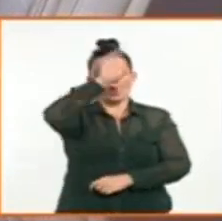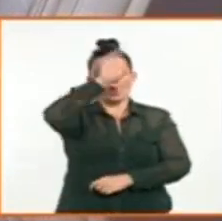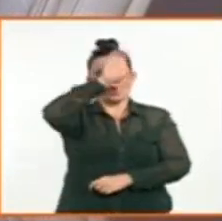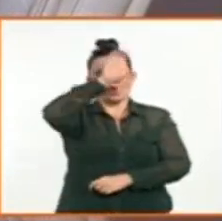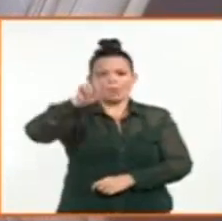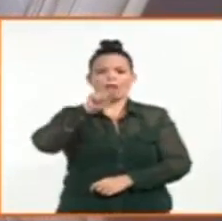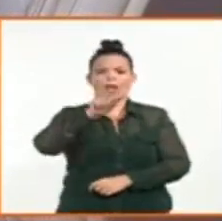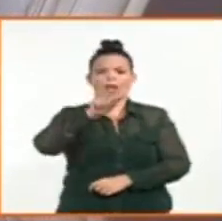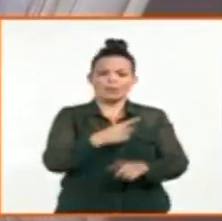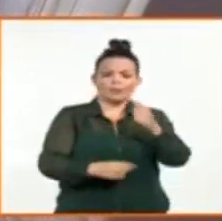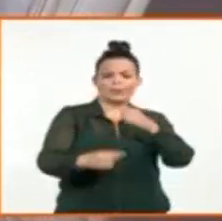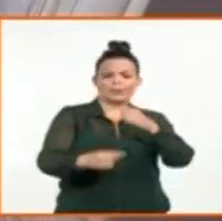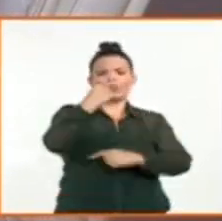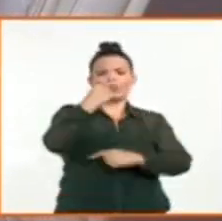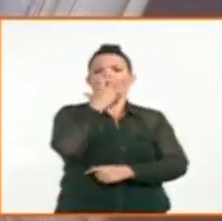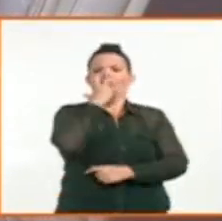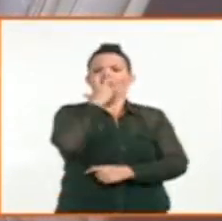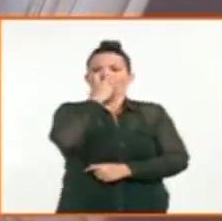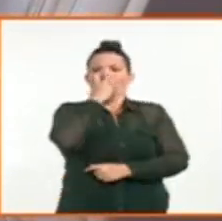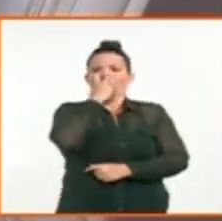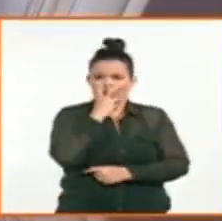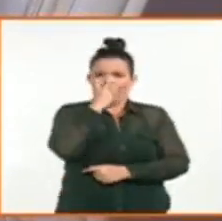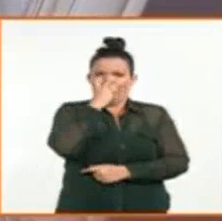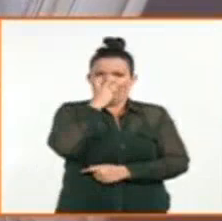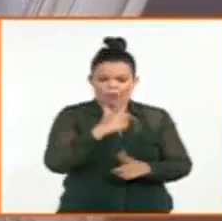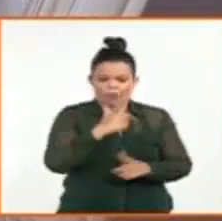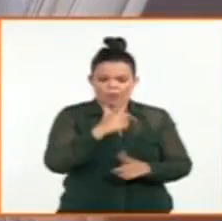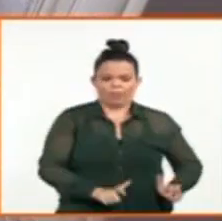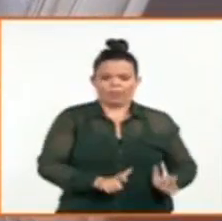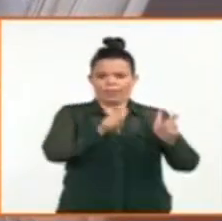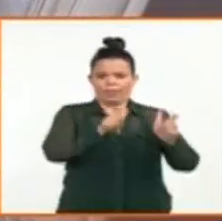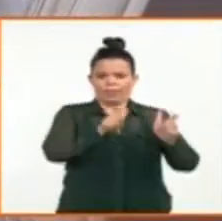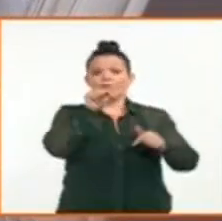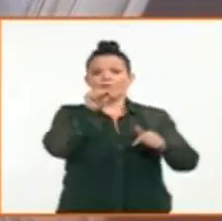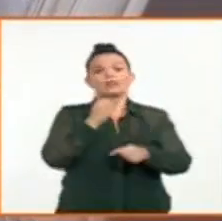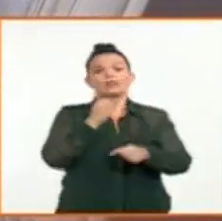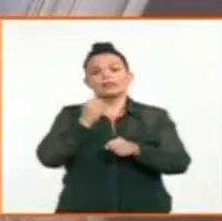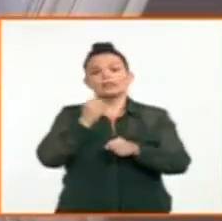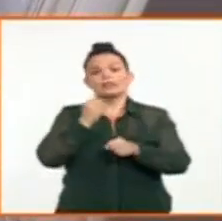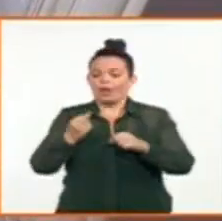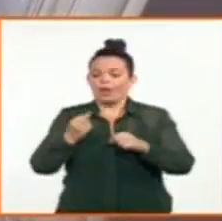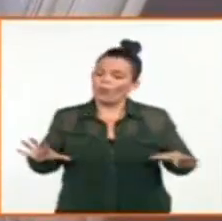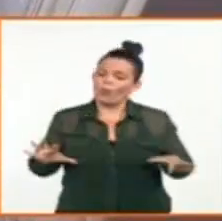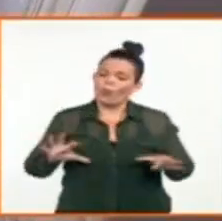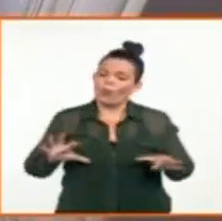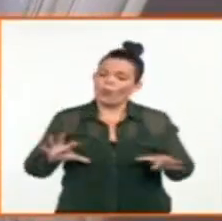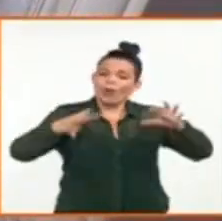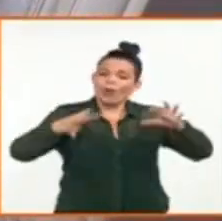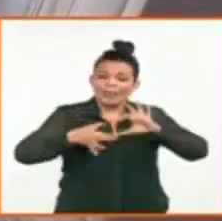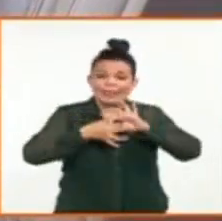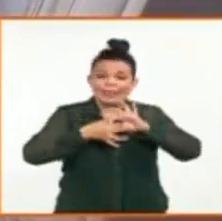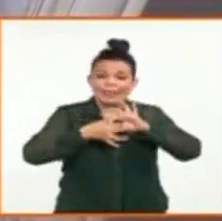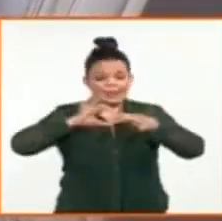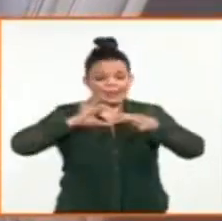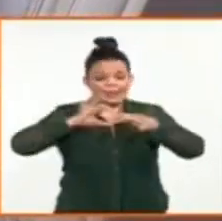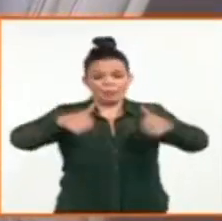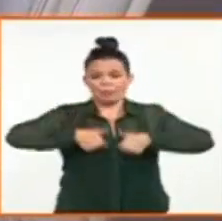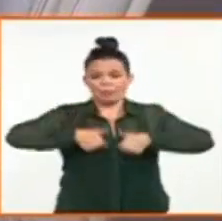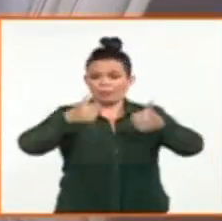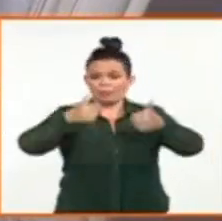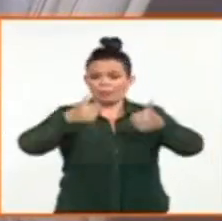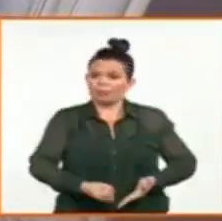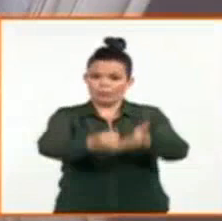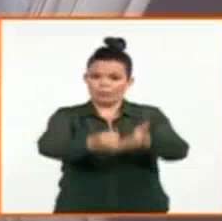decir que hubo un trabajo coordinado, unido, de los organismos que participaron, de la participación de la FARC y del Ministerio del